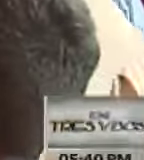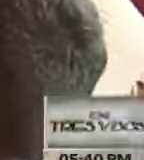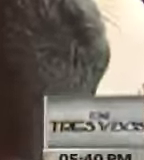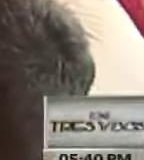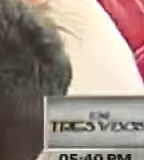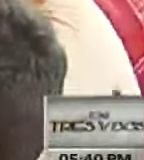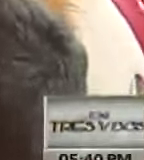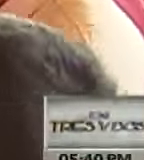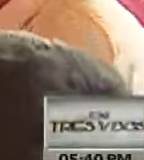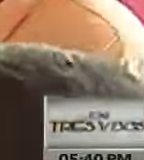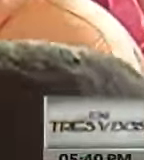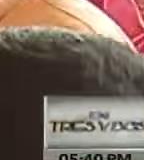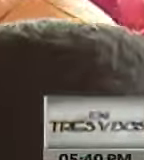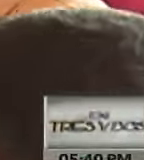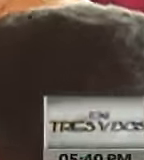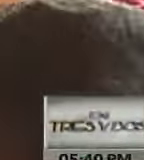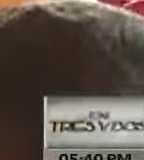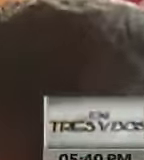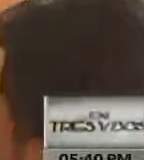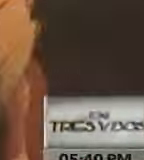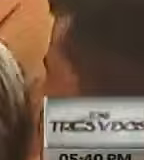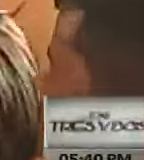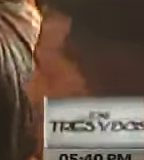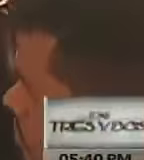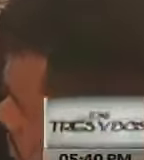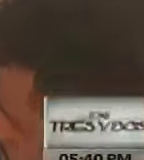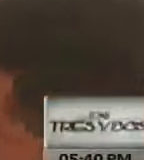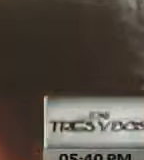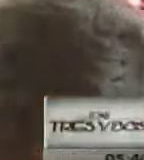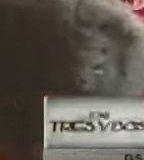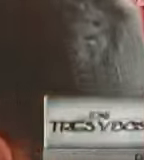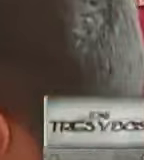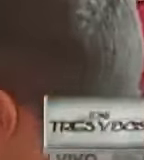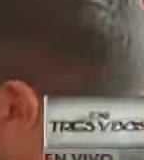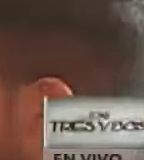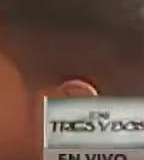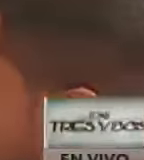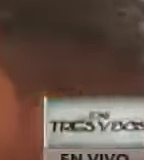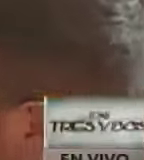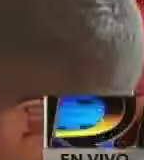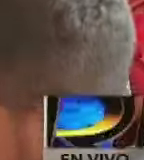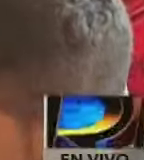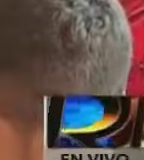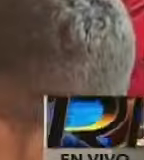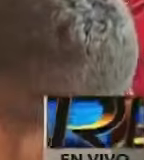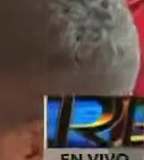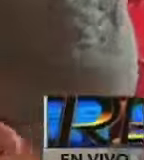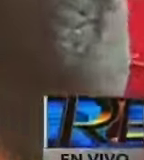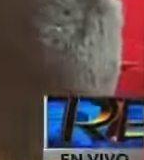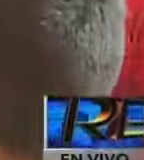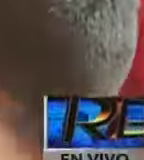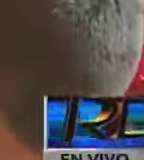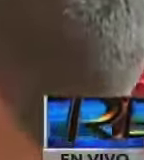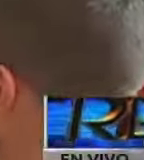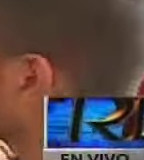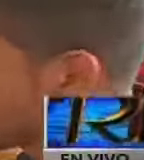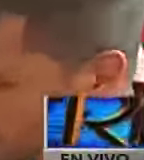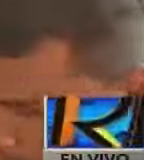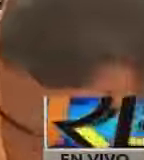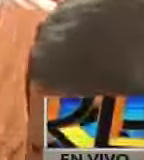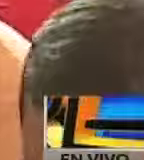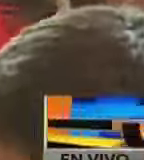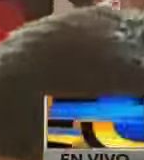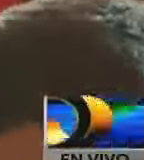venido participando en diferentes mesas de trabajo, esto con mira a realizar las propuestas para